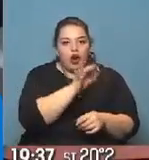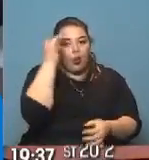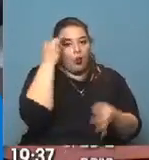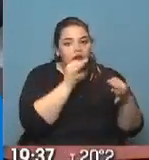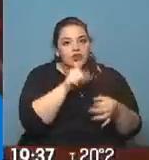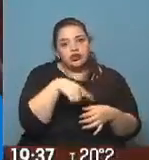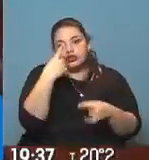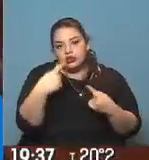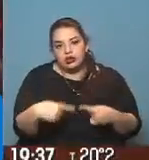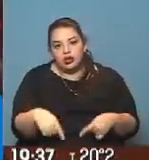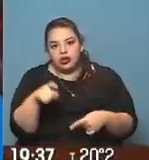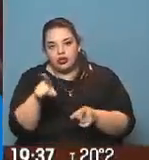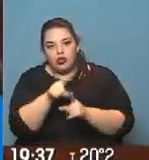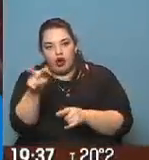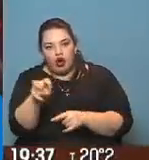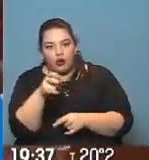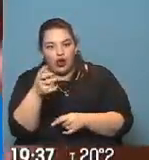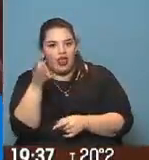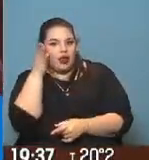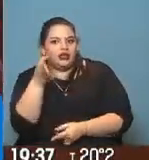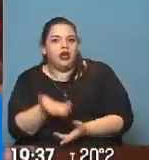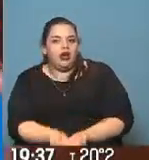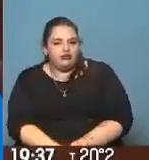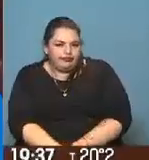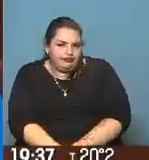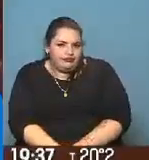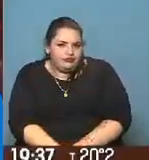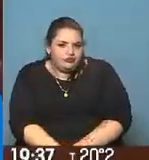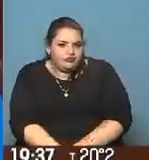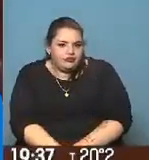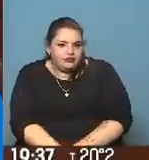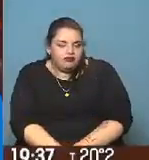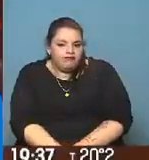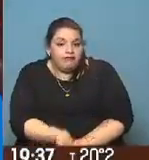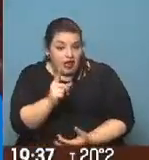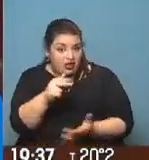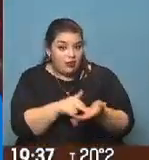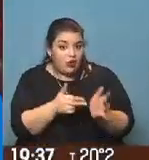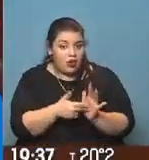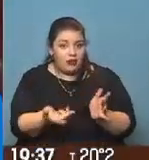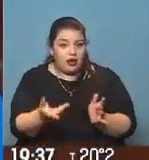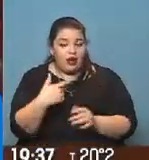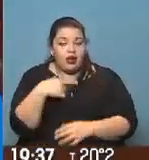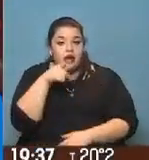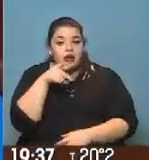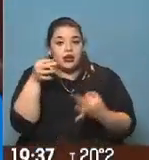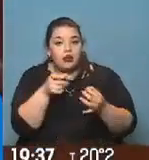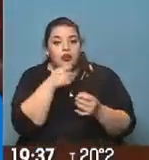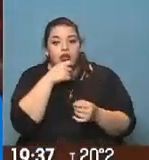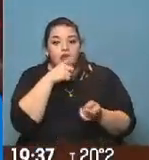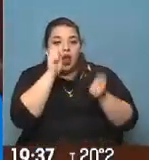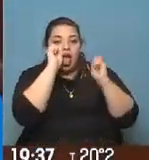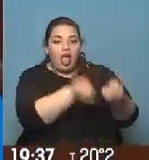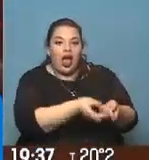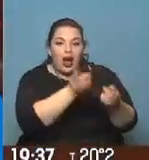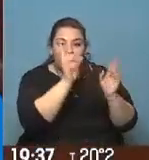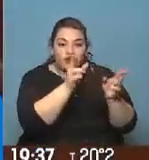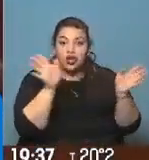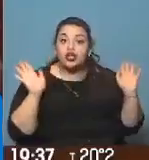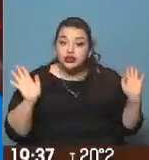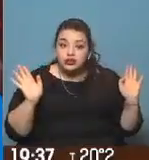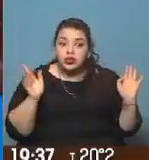Ese cobren es el 82. quiebre. El problema es la muchas no distancia entre una profesiones cosa y otra. Me parece bien premiar a los docentes. Digo, uno